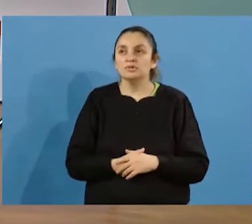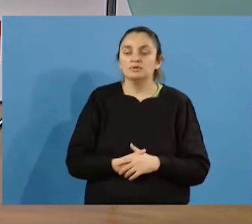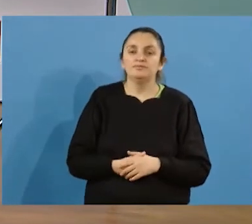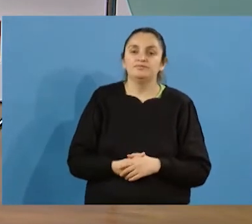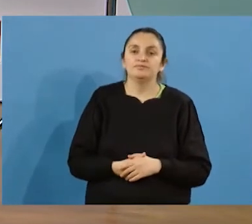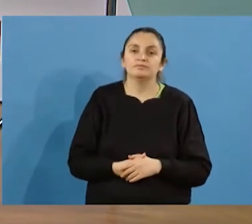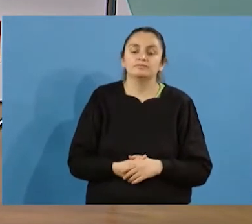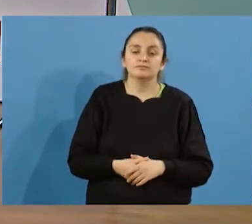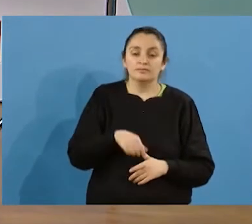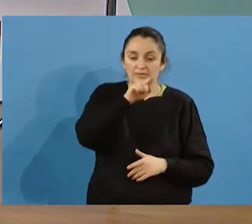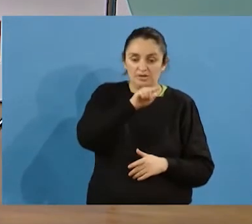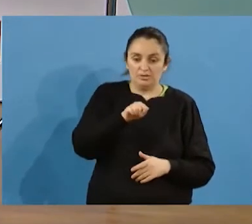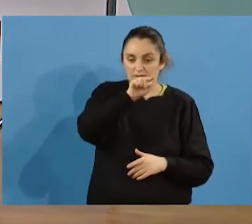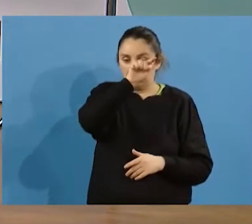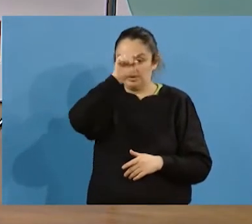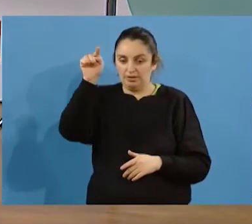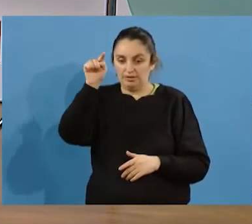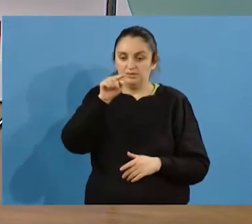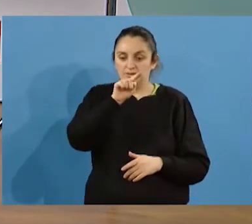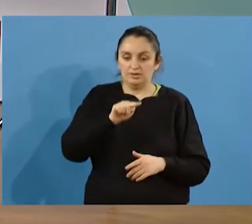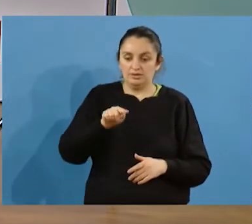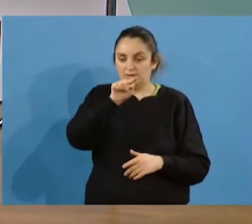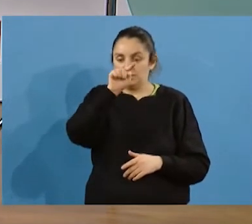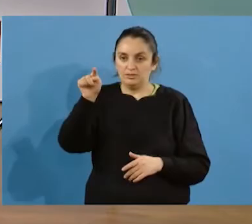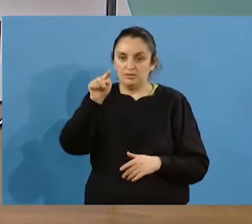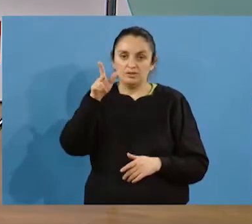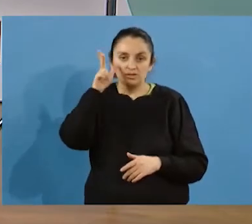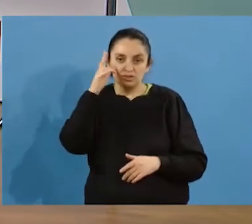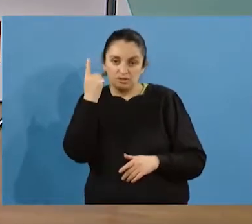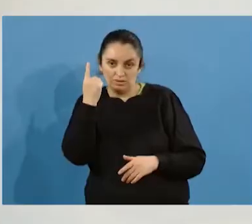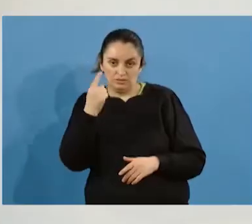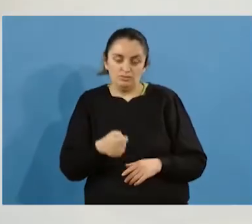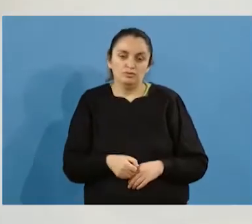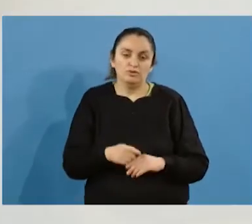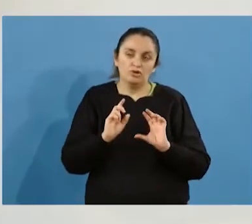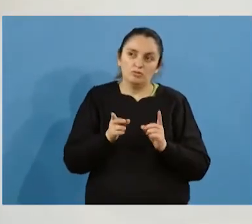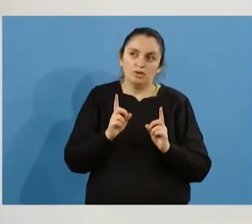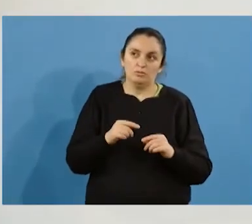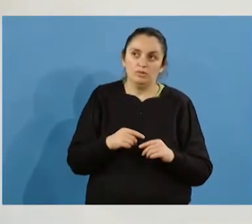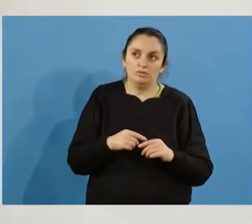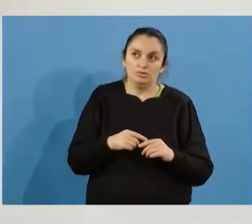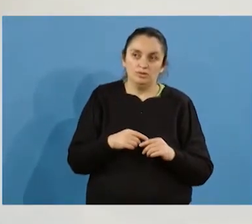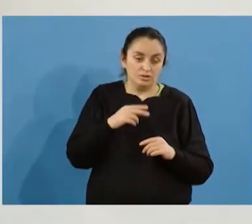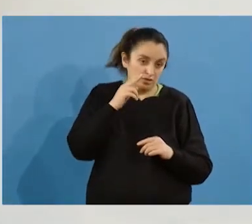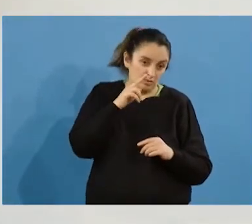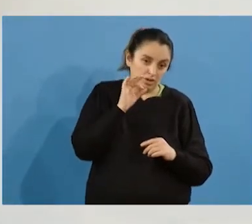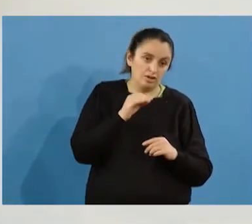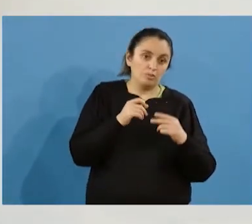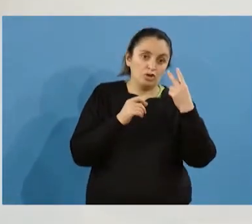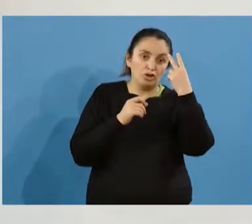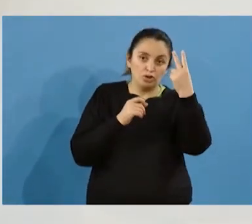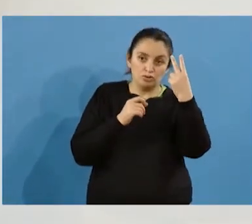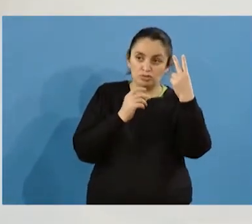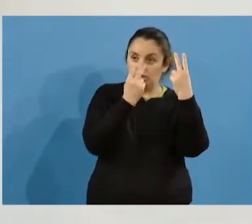tengo raíz cuadrada de la raíz cuadrada de 81 lo mismo acá no veo los índices pero que hay un 2